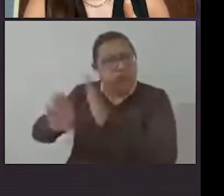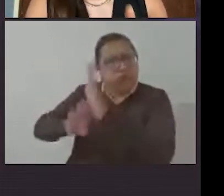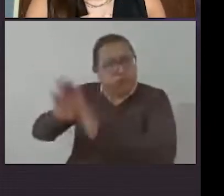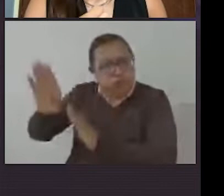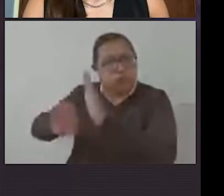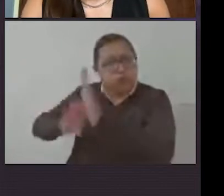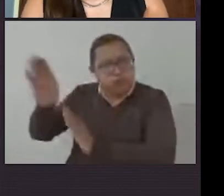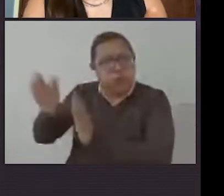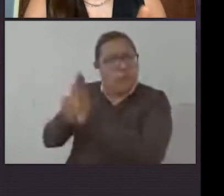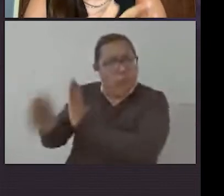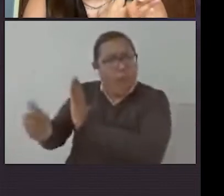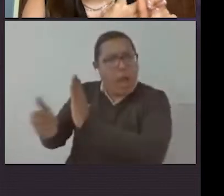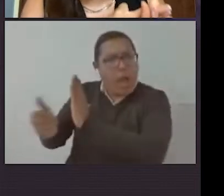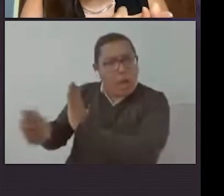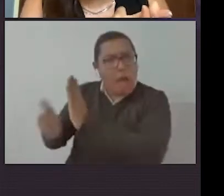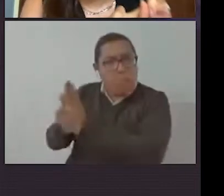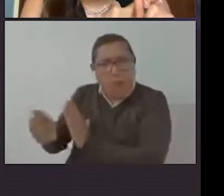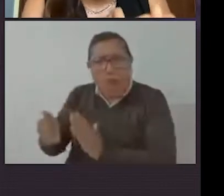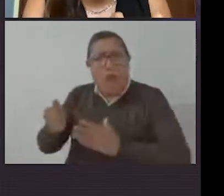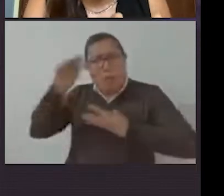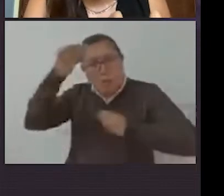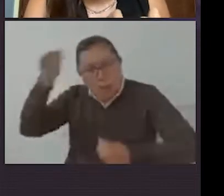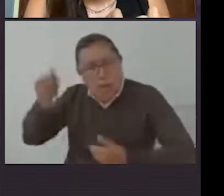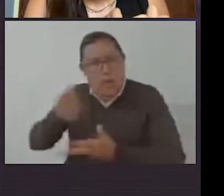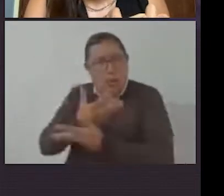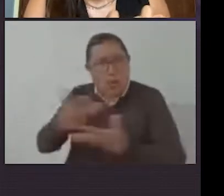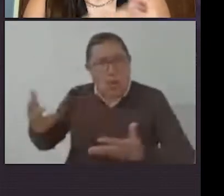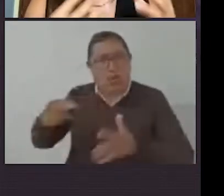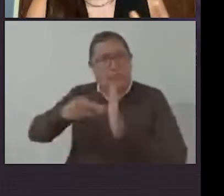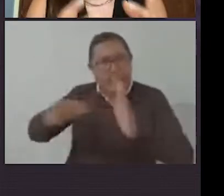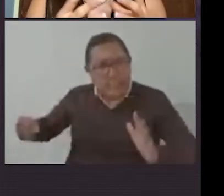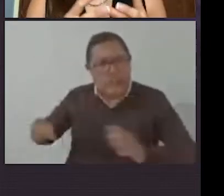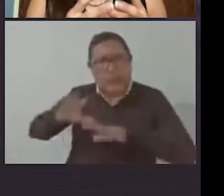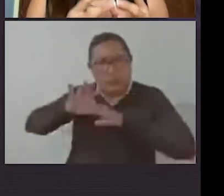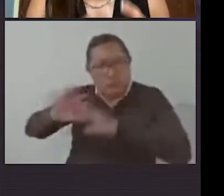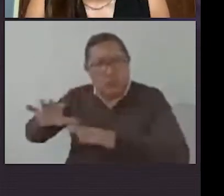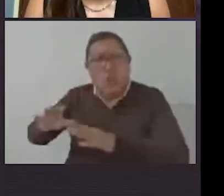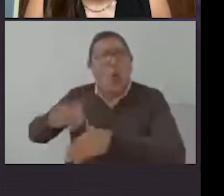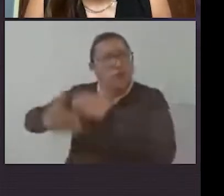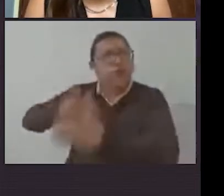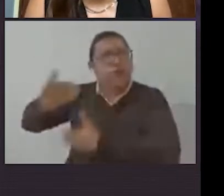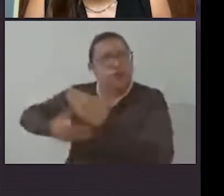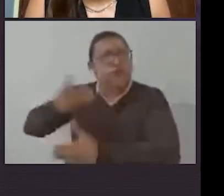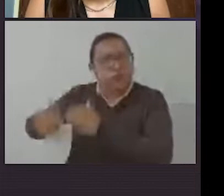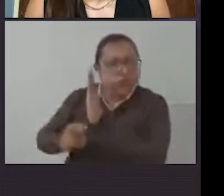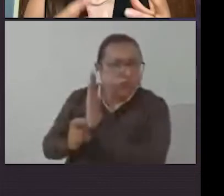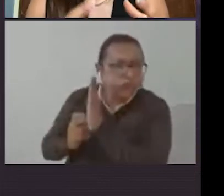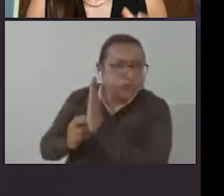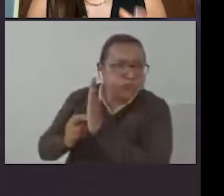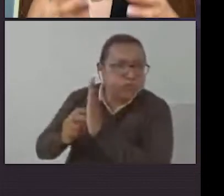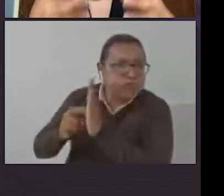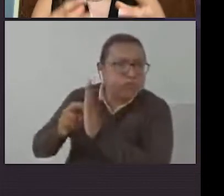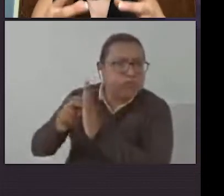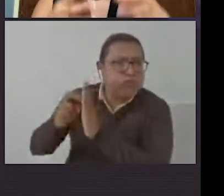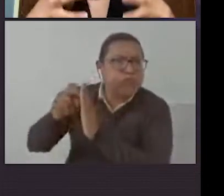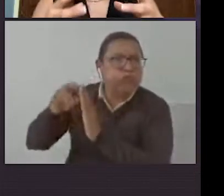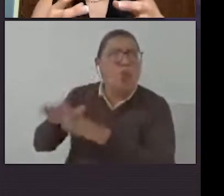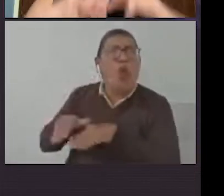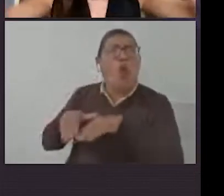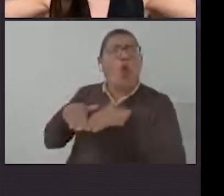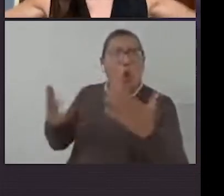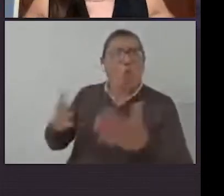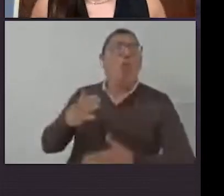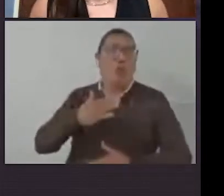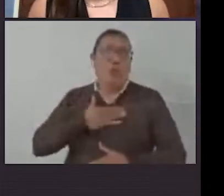habilidades blandas, técnicas, en su carrera, que sigan avanzando hacia adelante para que puedan entonces